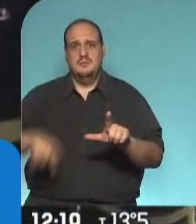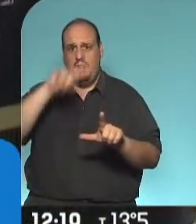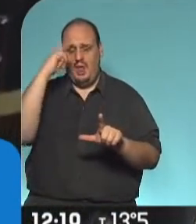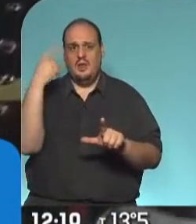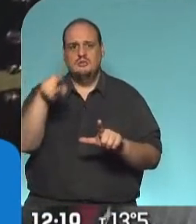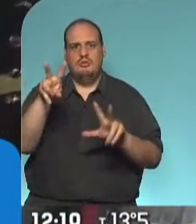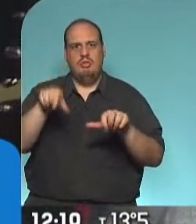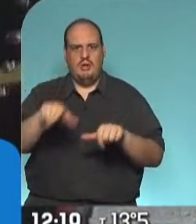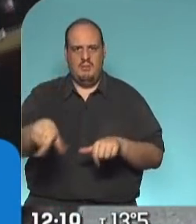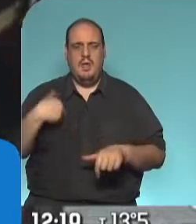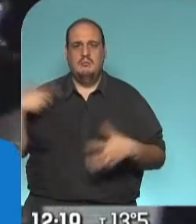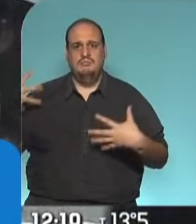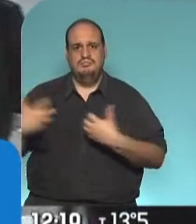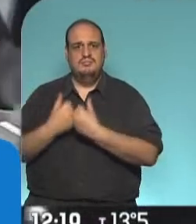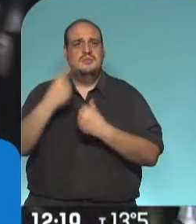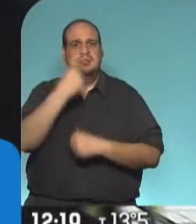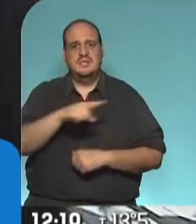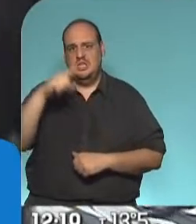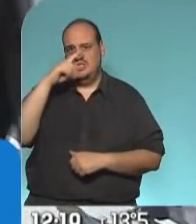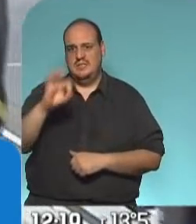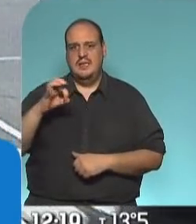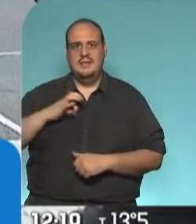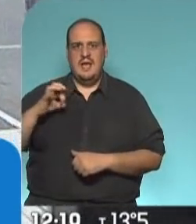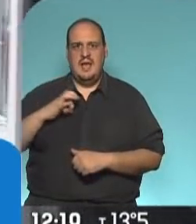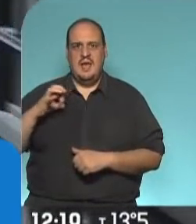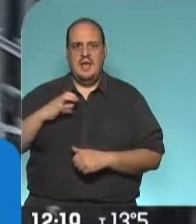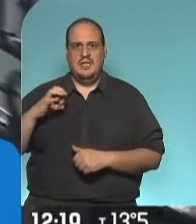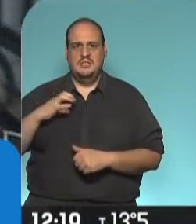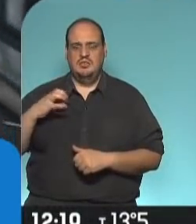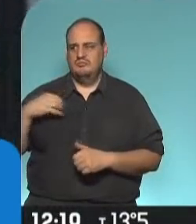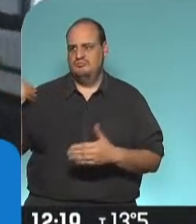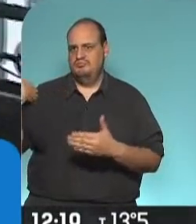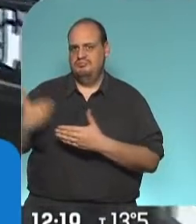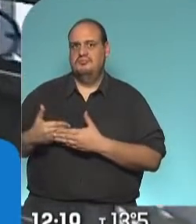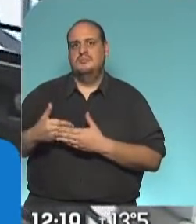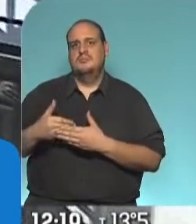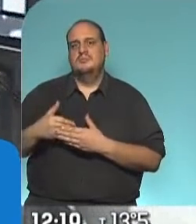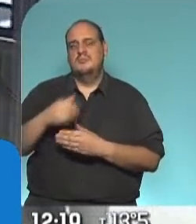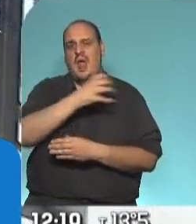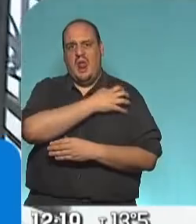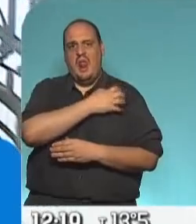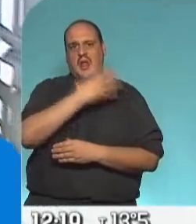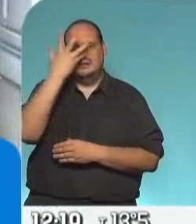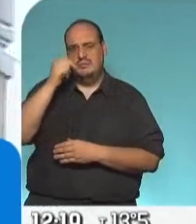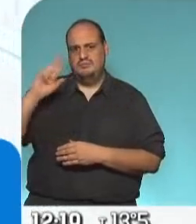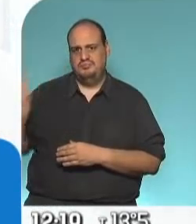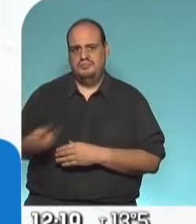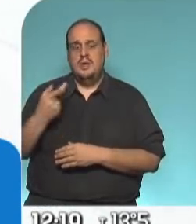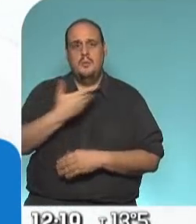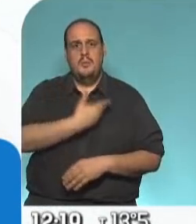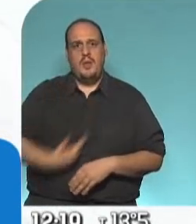del país al cumplirse 170 años de la muerte del general San Martín. El presidente de la Nación